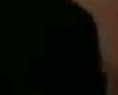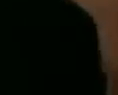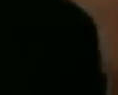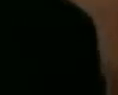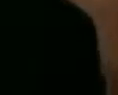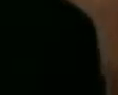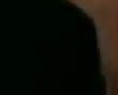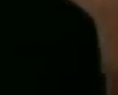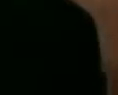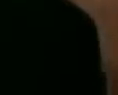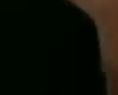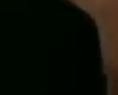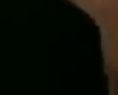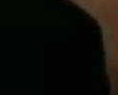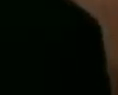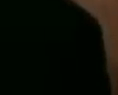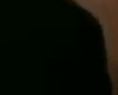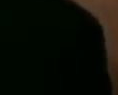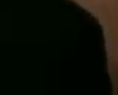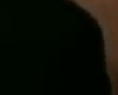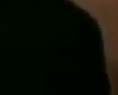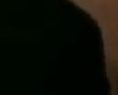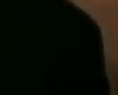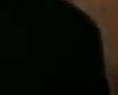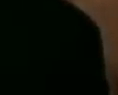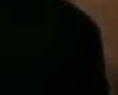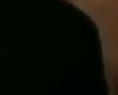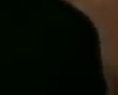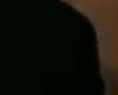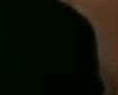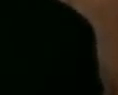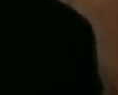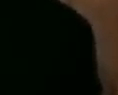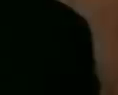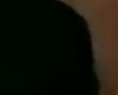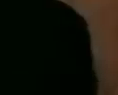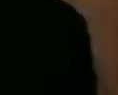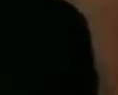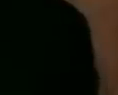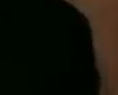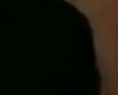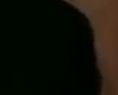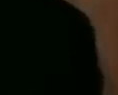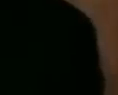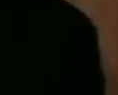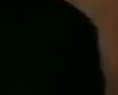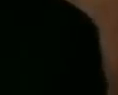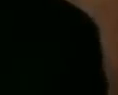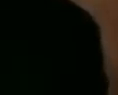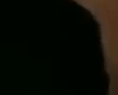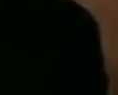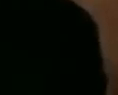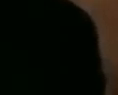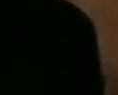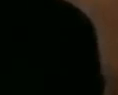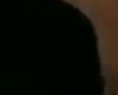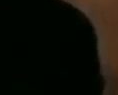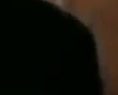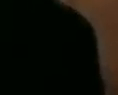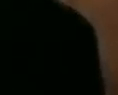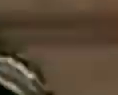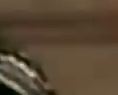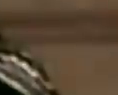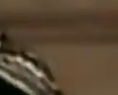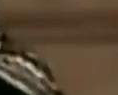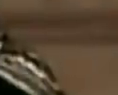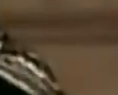Decretamos constituir un gobierno de transición democrática y unidad nacional de la siguiente forma y bajo los